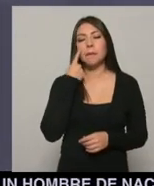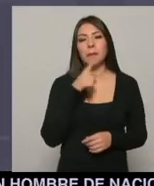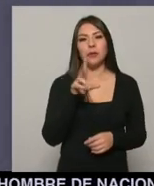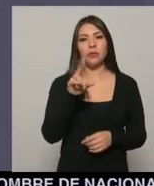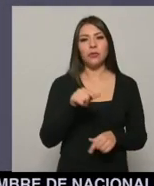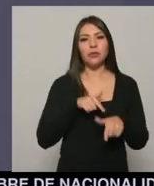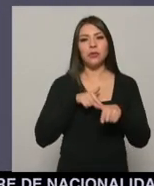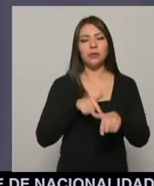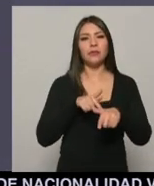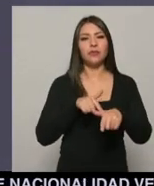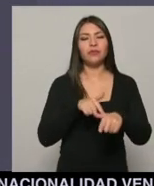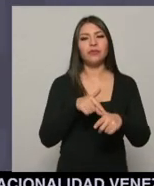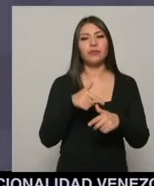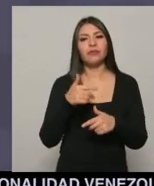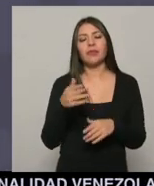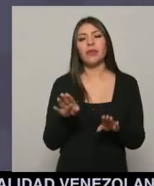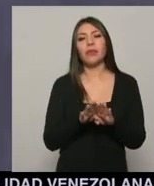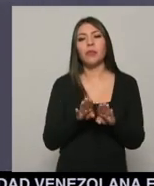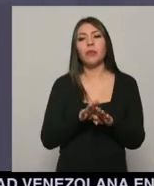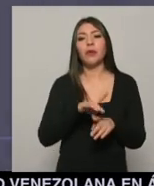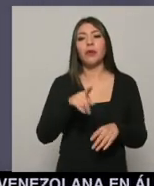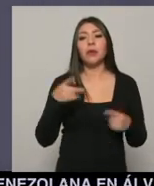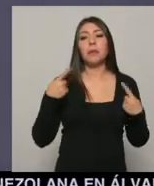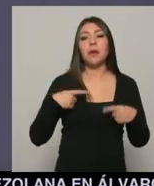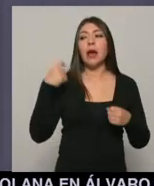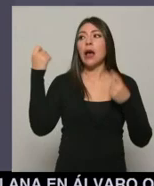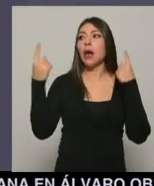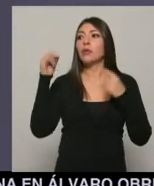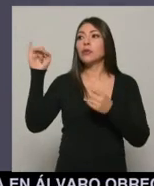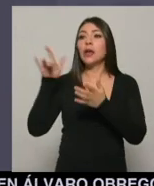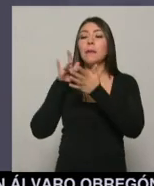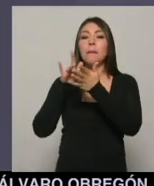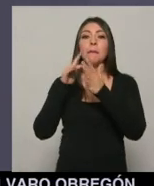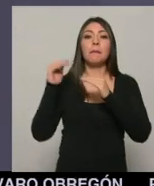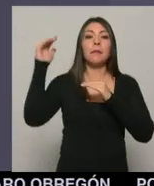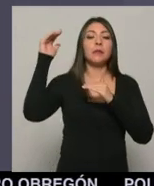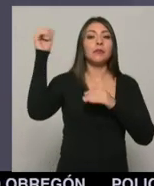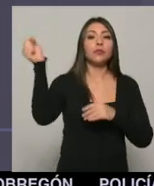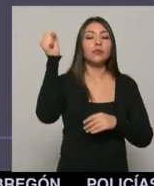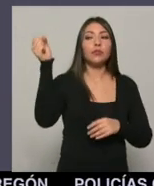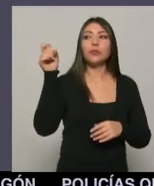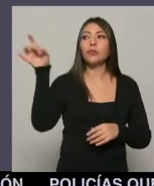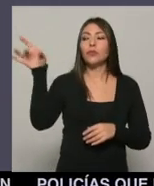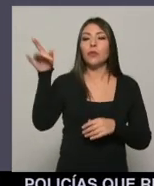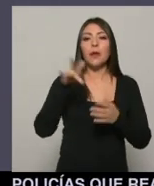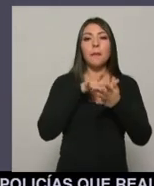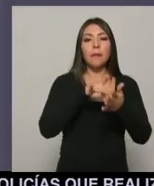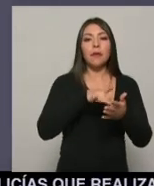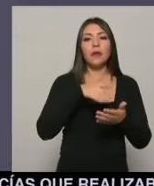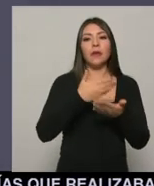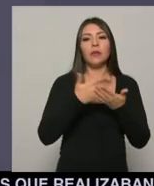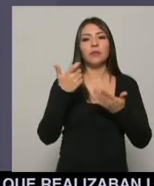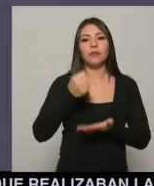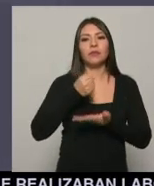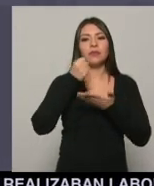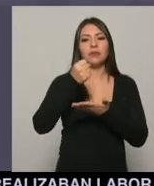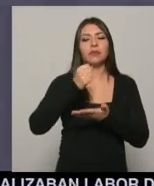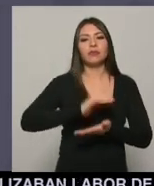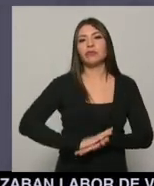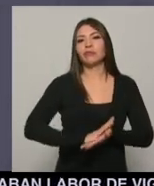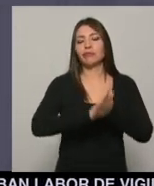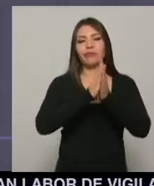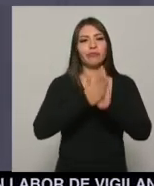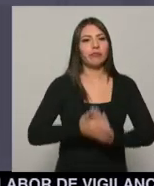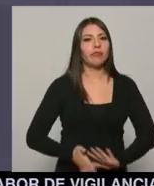modelo de privilegio unos cuantos, debo de decir el tema del presupuesto dio un giro de 180 grados, el presupuesto